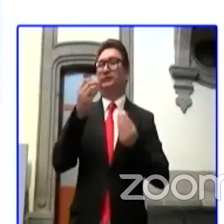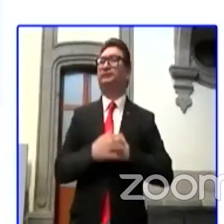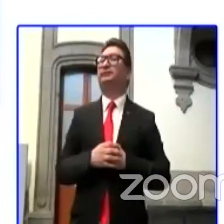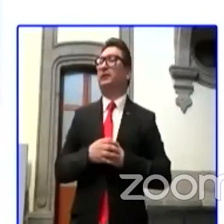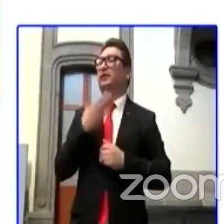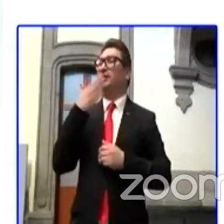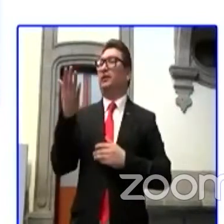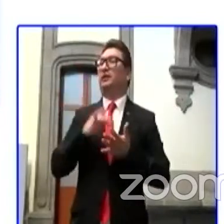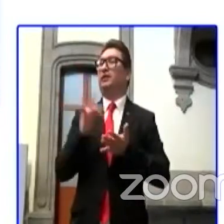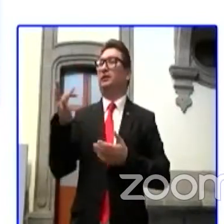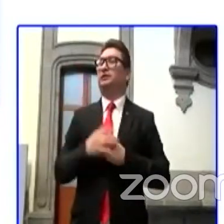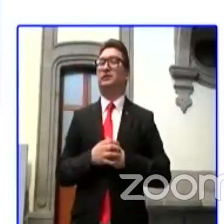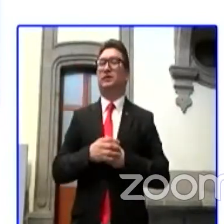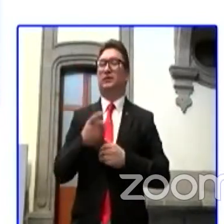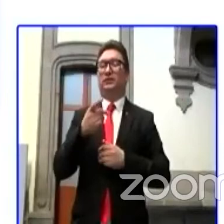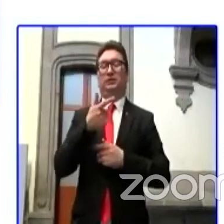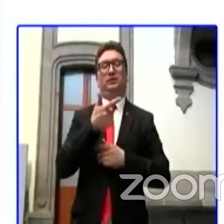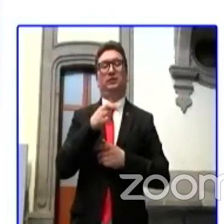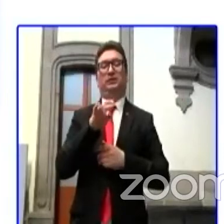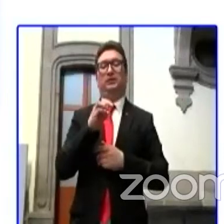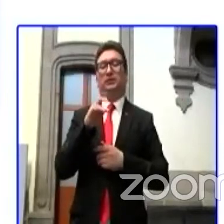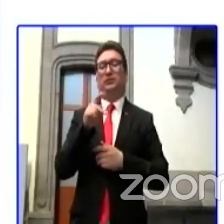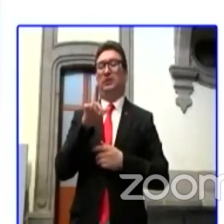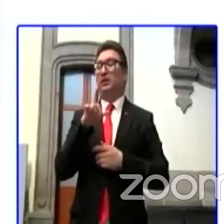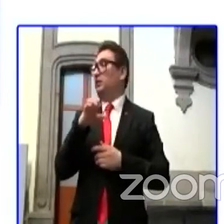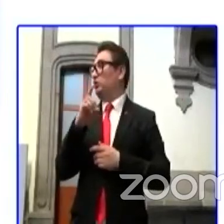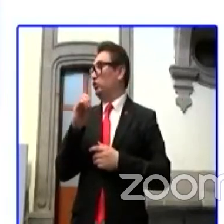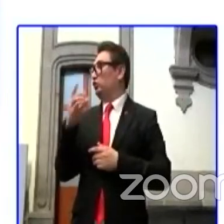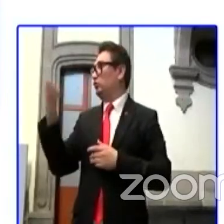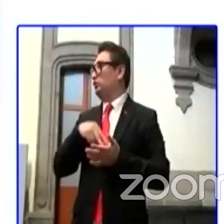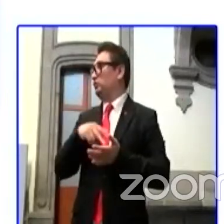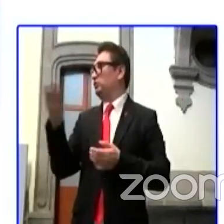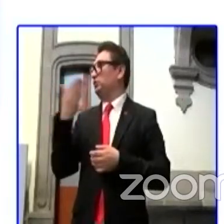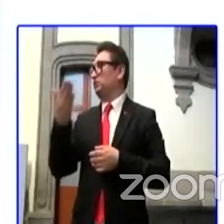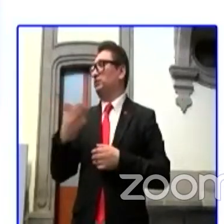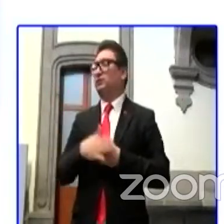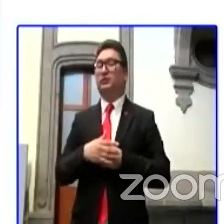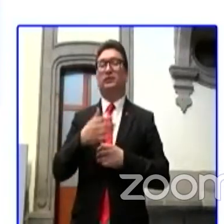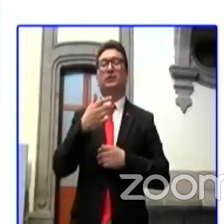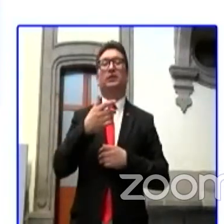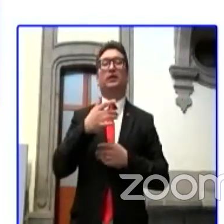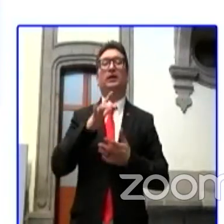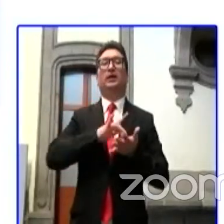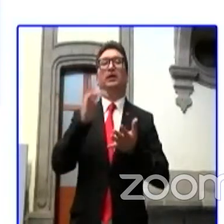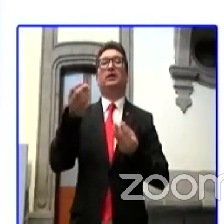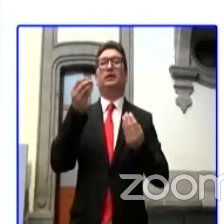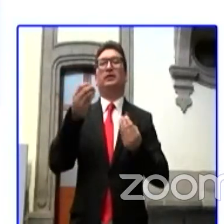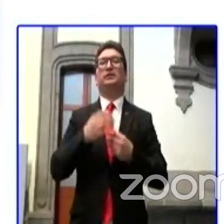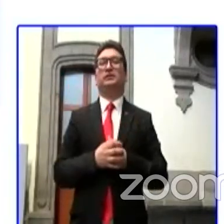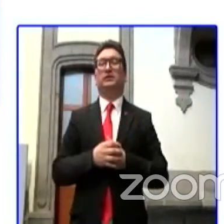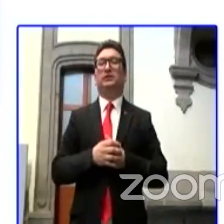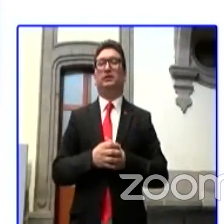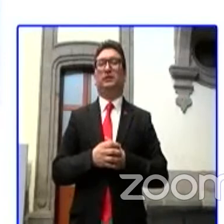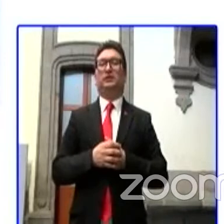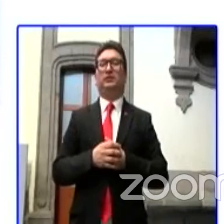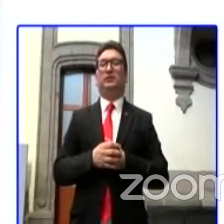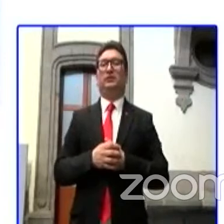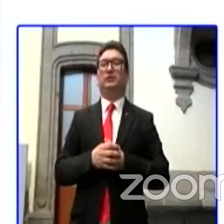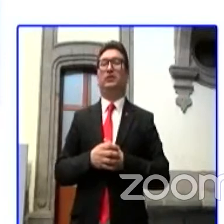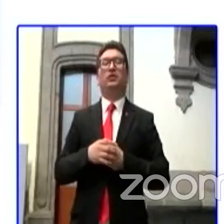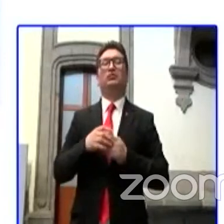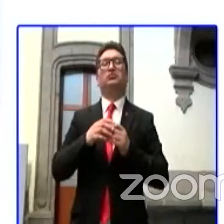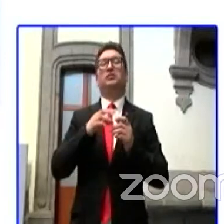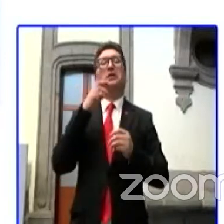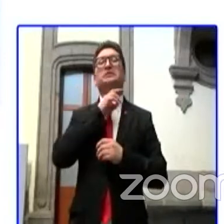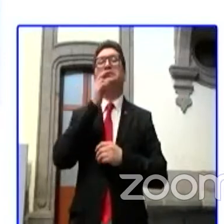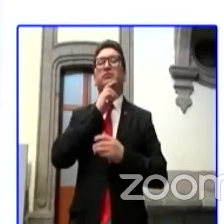Pues, Grimaldo, ya estás al ladito. Adelante, adelante. Muchísimas gracias. Nada más rápidamente agradeciendo